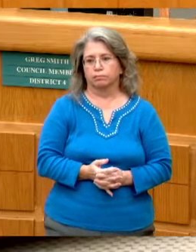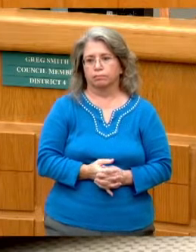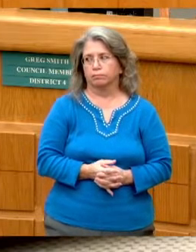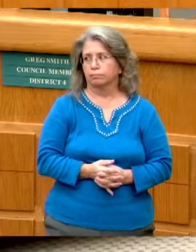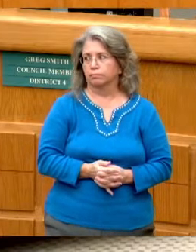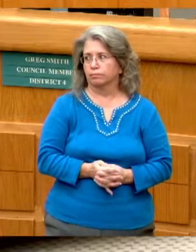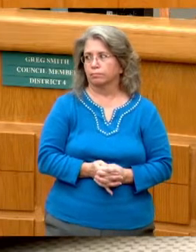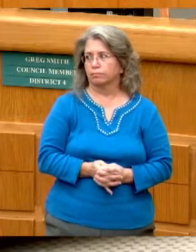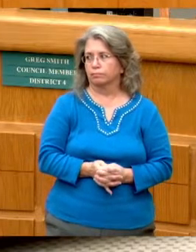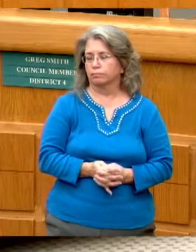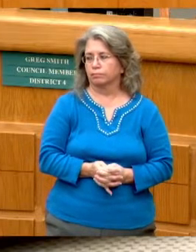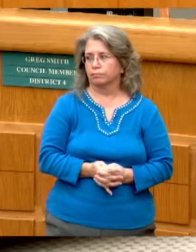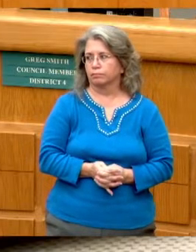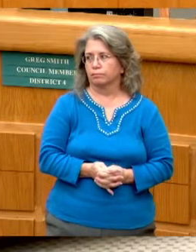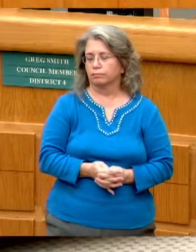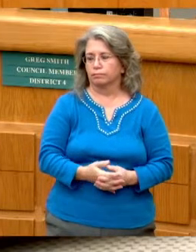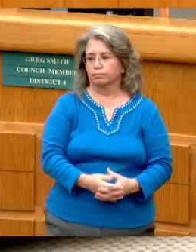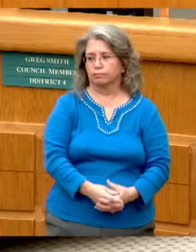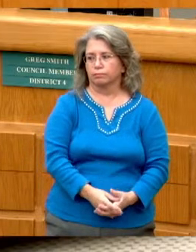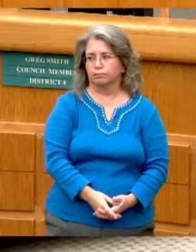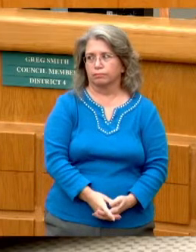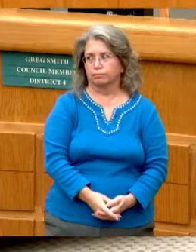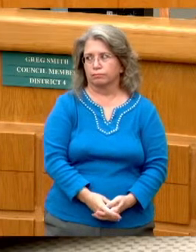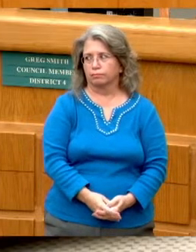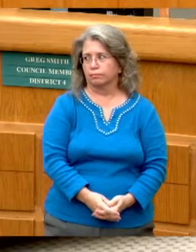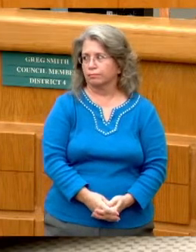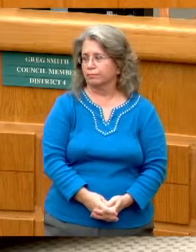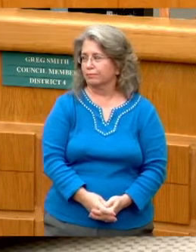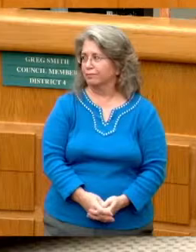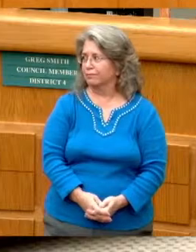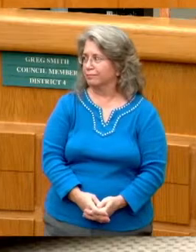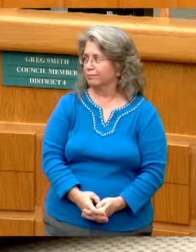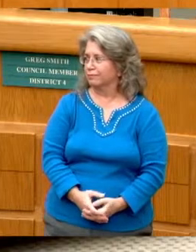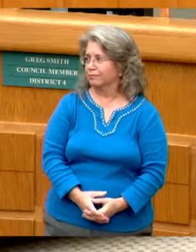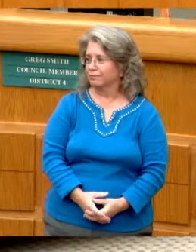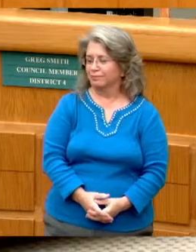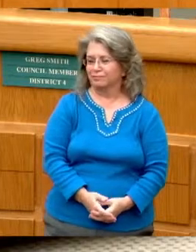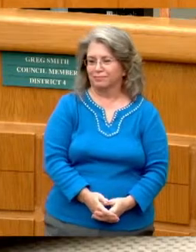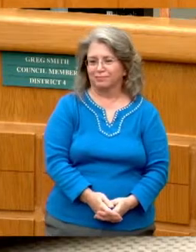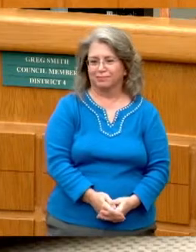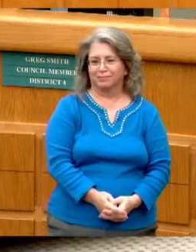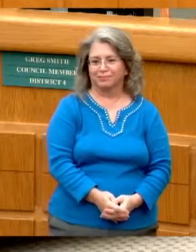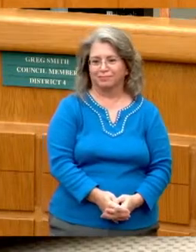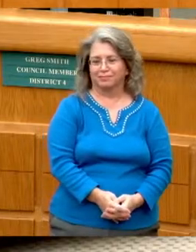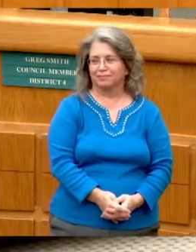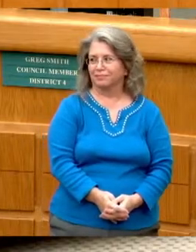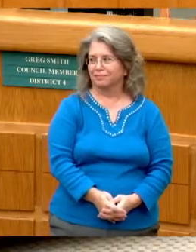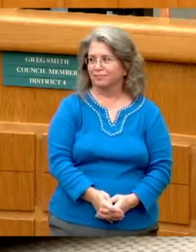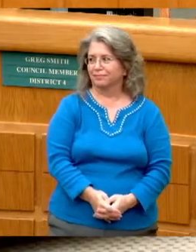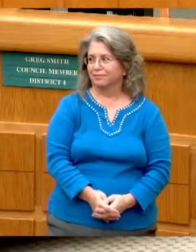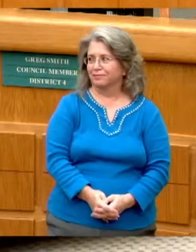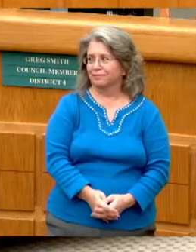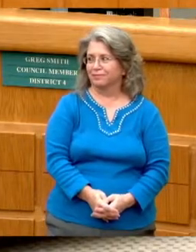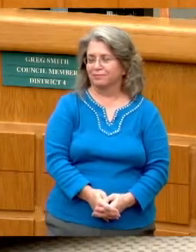estamos recibiendo 5,000 más. Esto es el poderoso de mujeres, ¿eh?